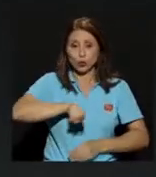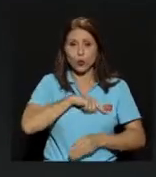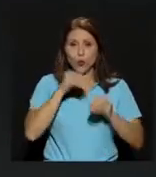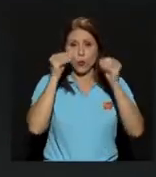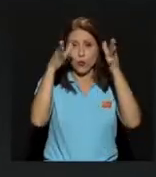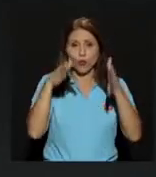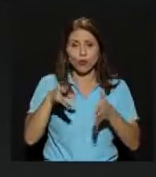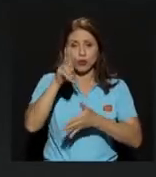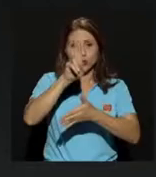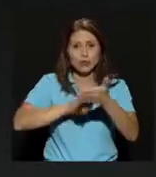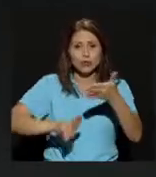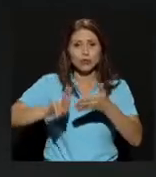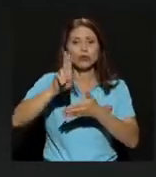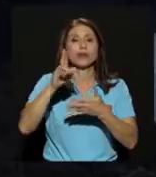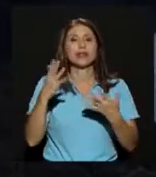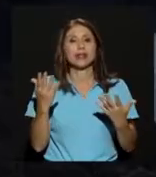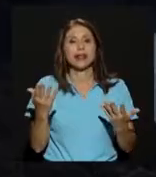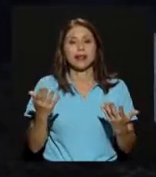en la universidad